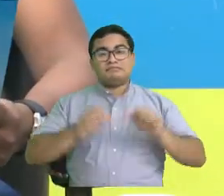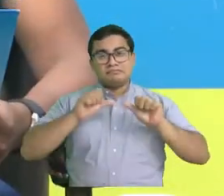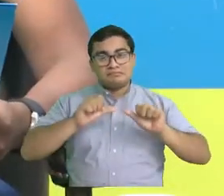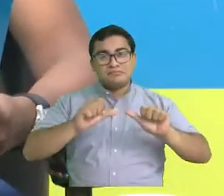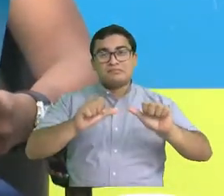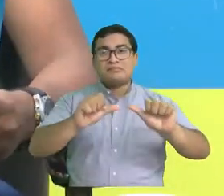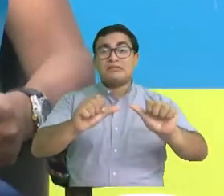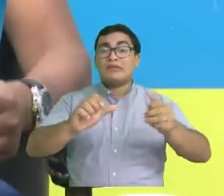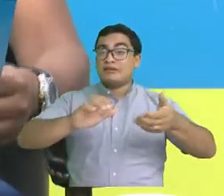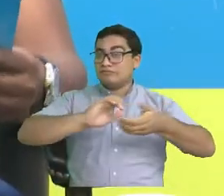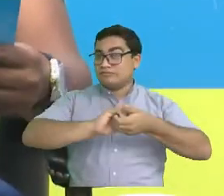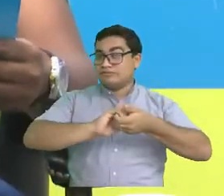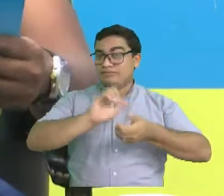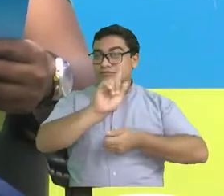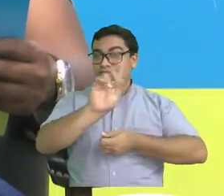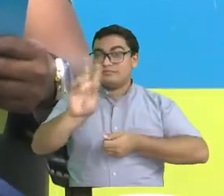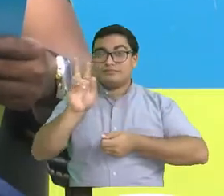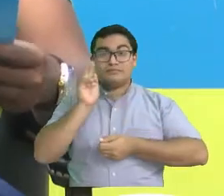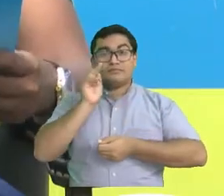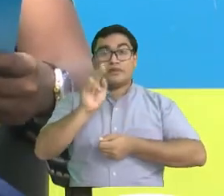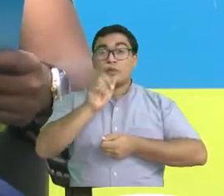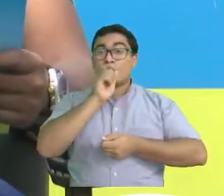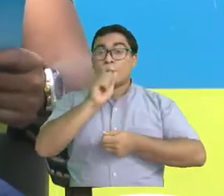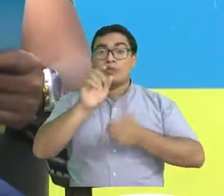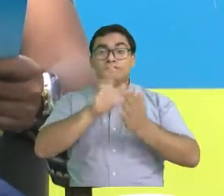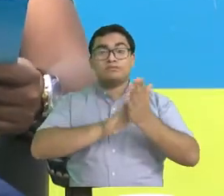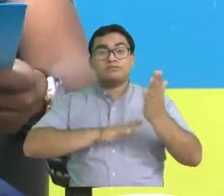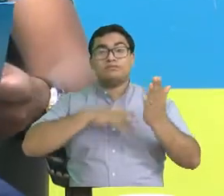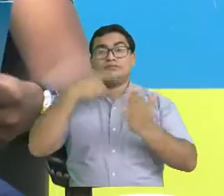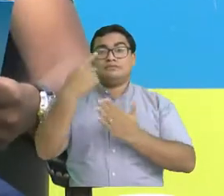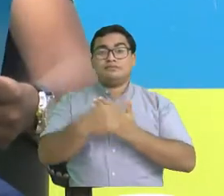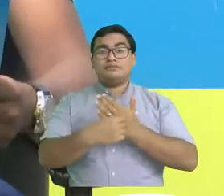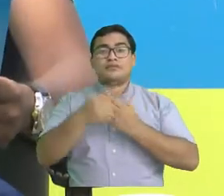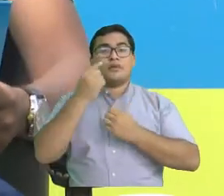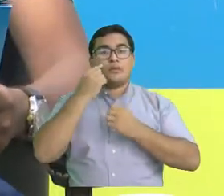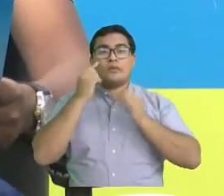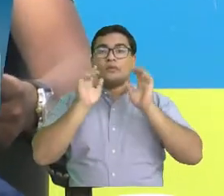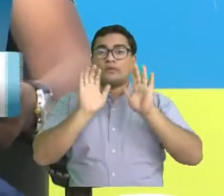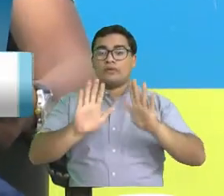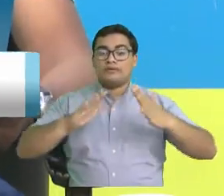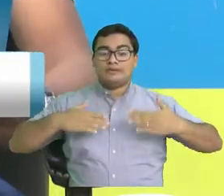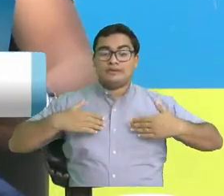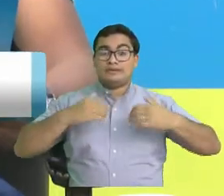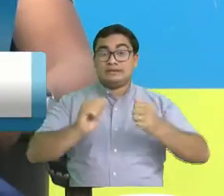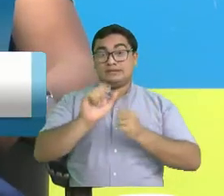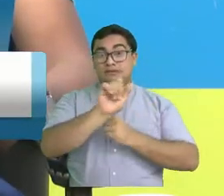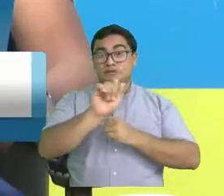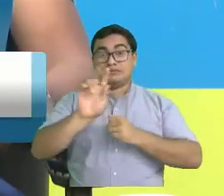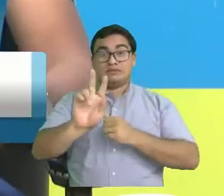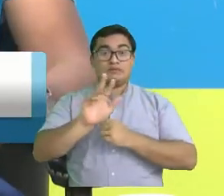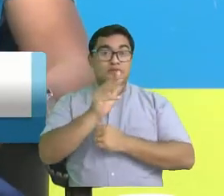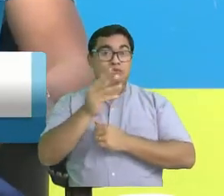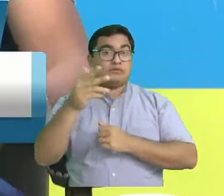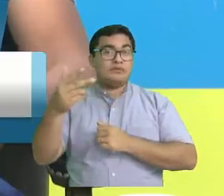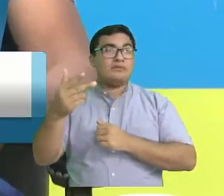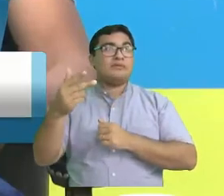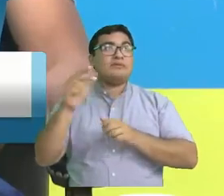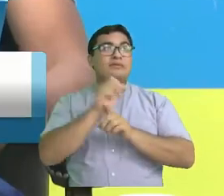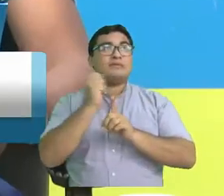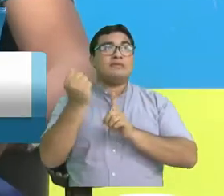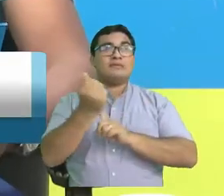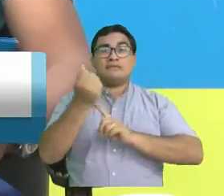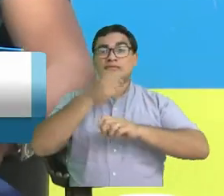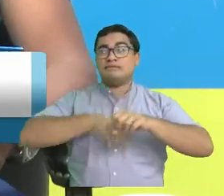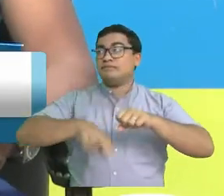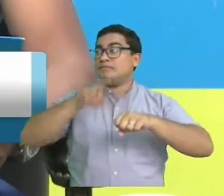Estamos de regreso, amigos televidentes, en su gustado programa Prevenir de Salud a través de la señal del canal 98, el canal de la